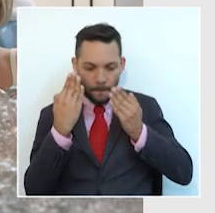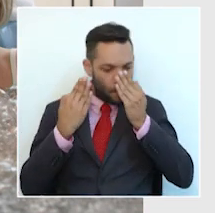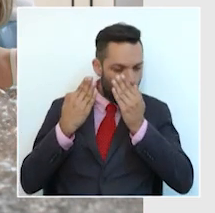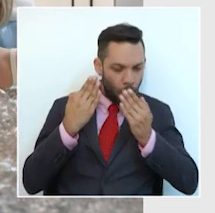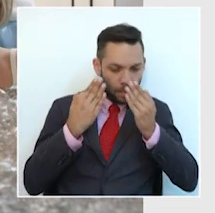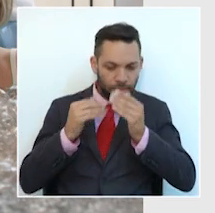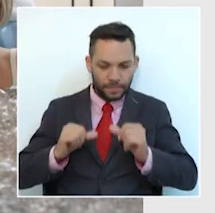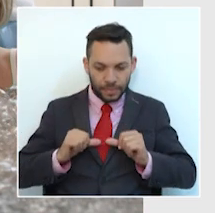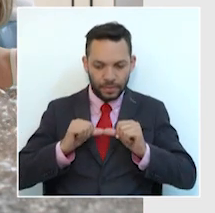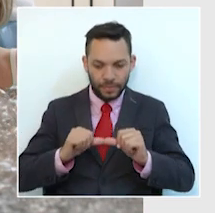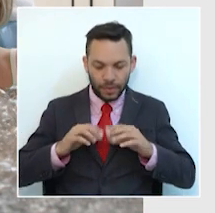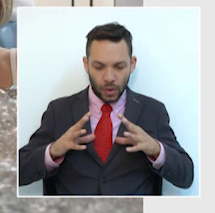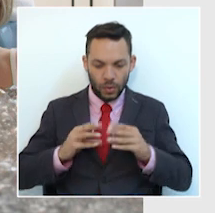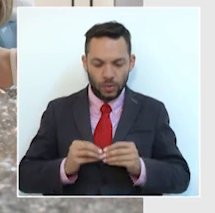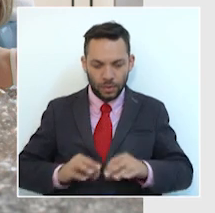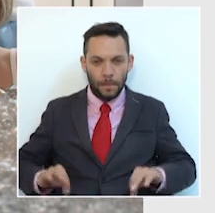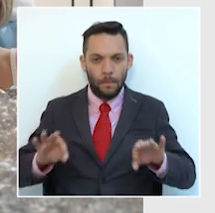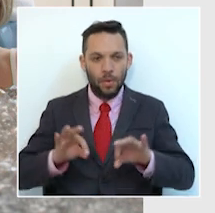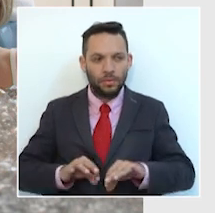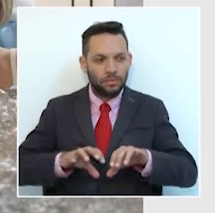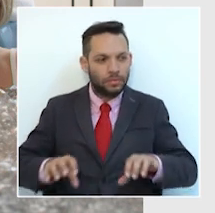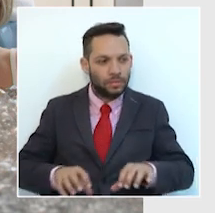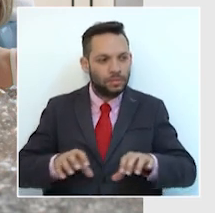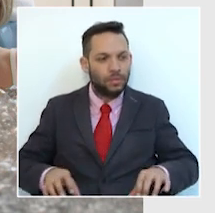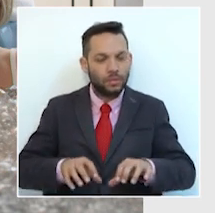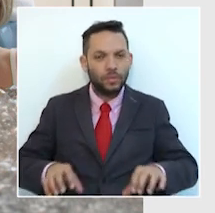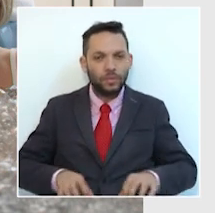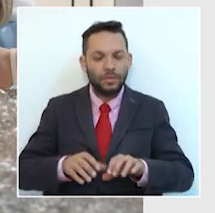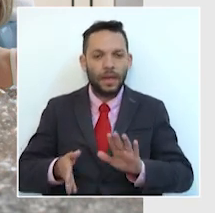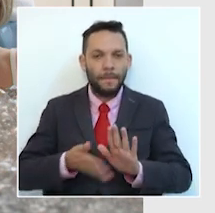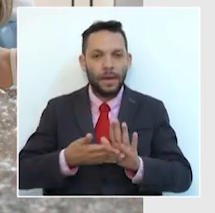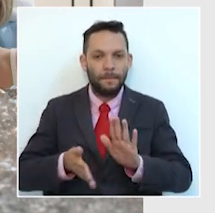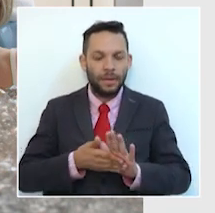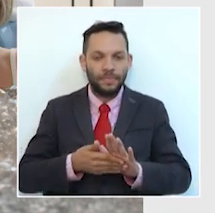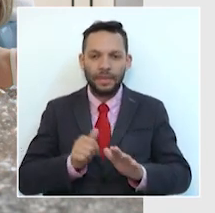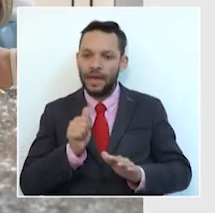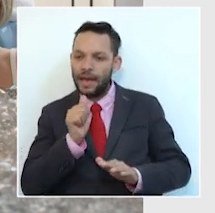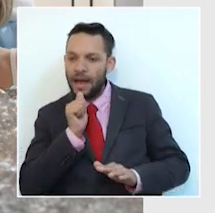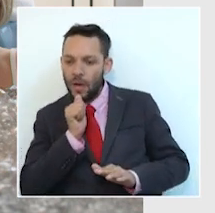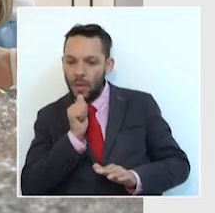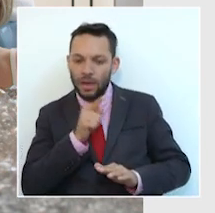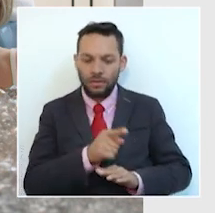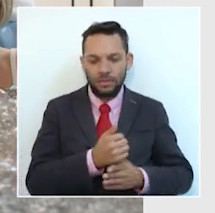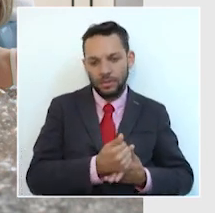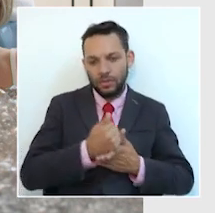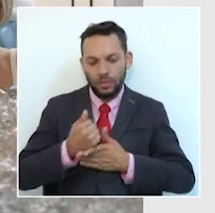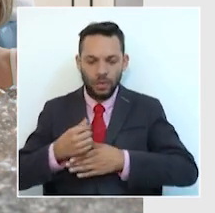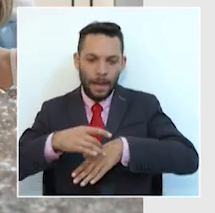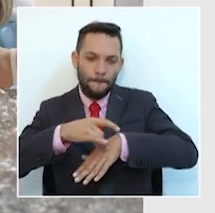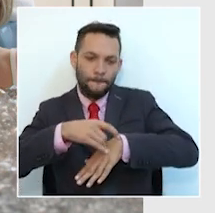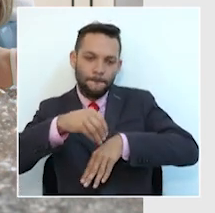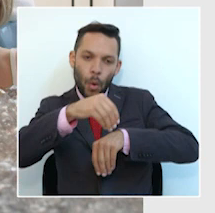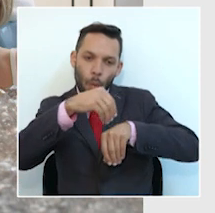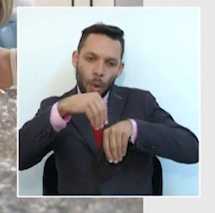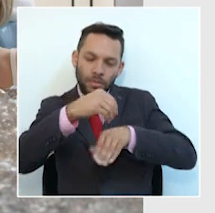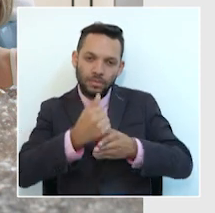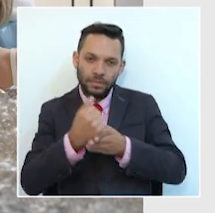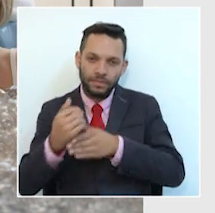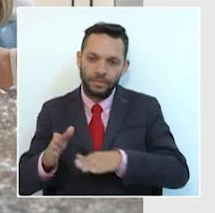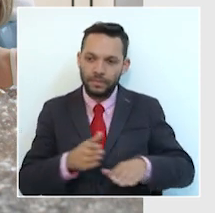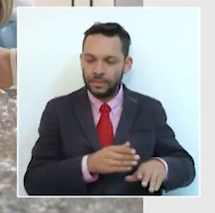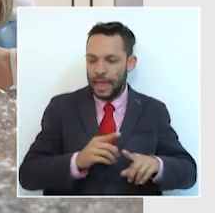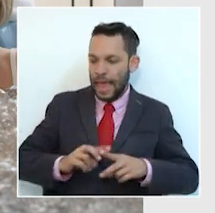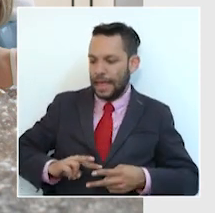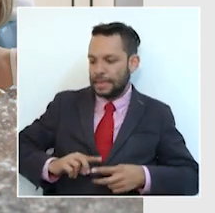fundamentalmente estamos hablando de aguas termales y aguas termales y de los componentes de las arcillas cuál esa diferencia con